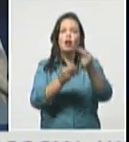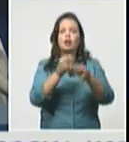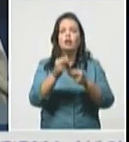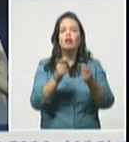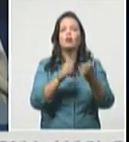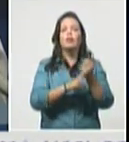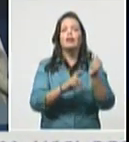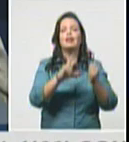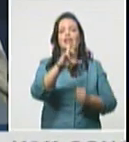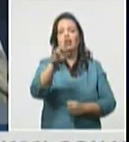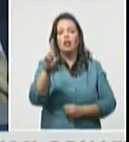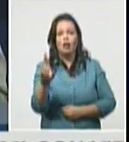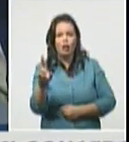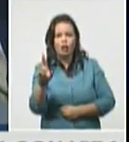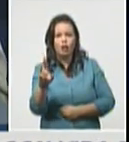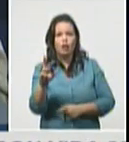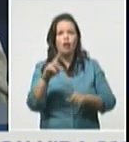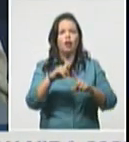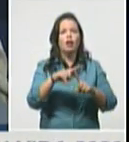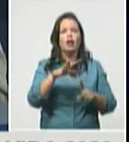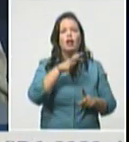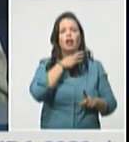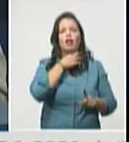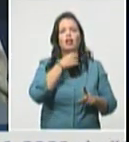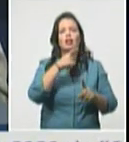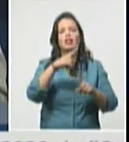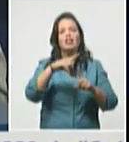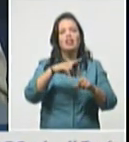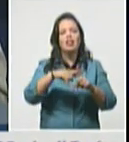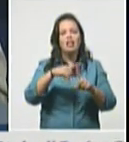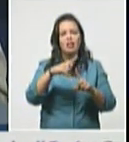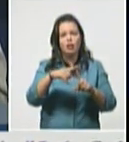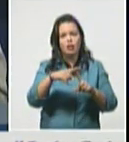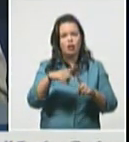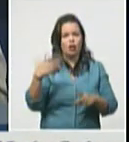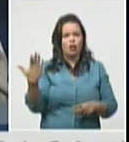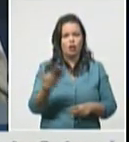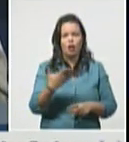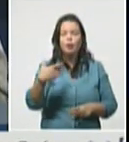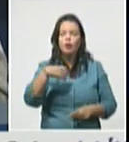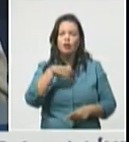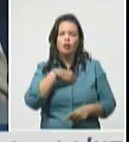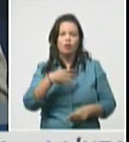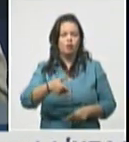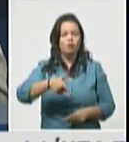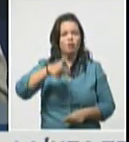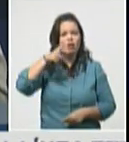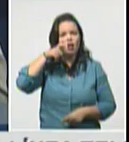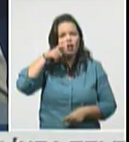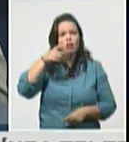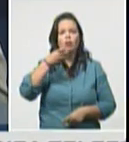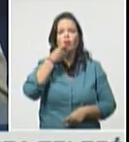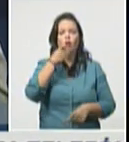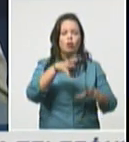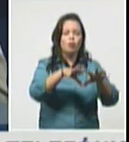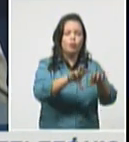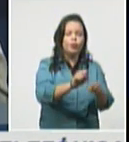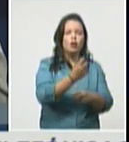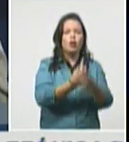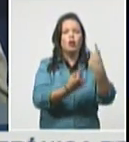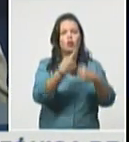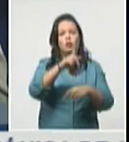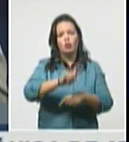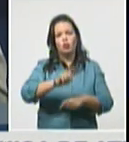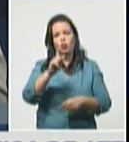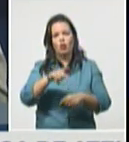PCR, se ha hecho test rápido y se mantiene una vigilancia para poder detectar algún caso. Y ese es